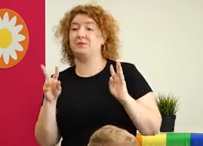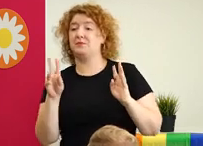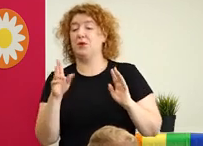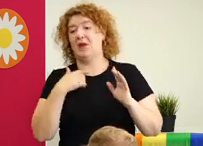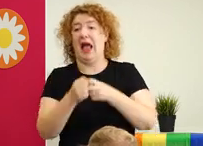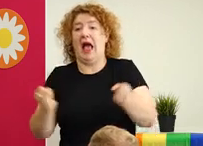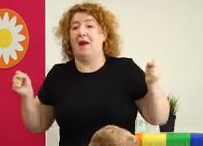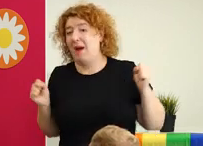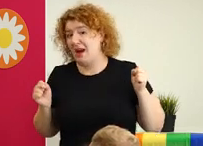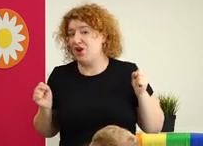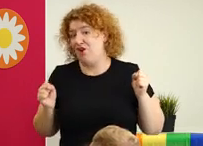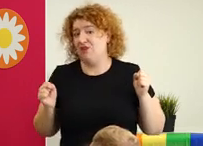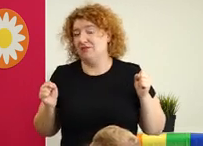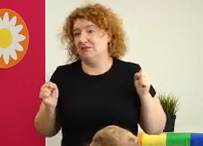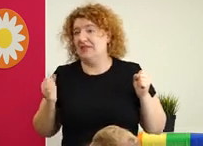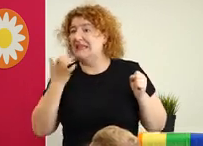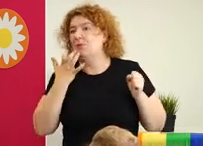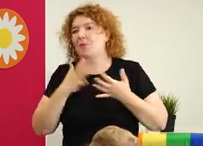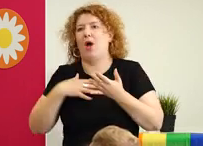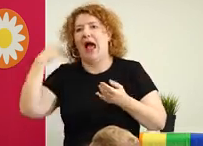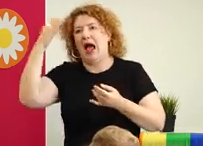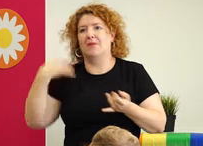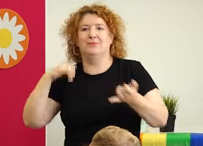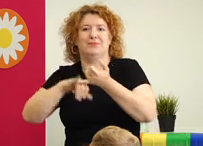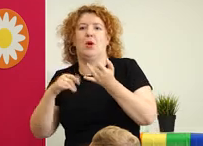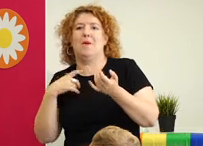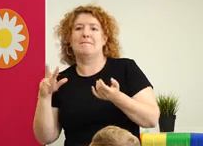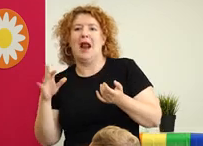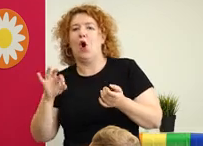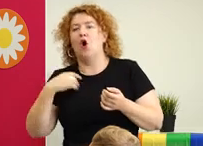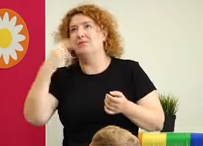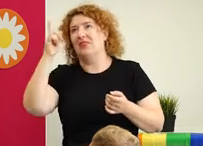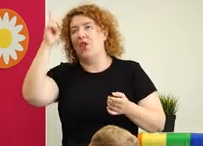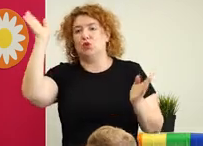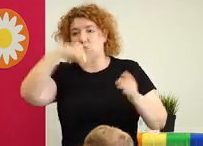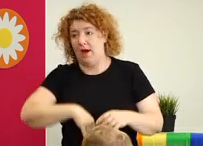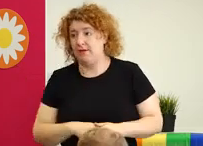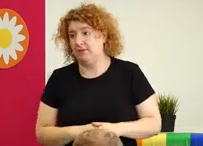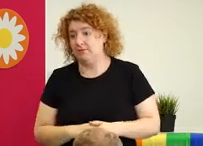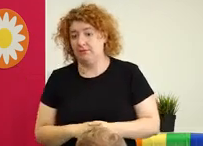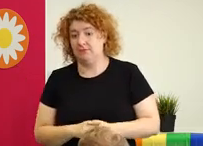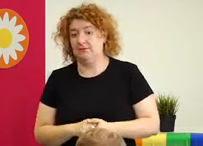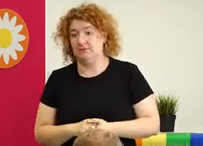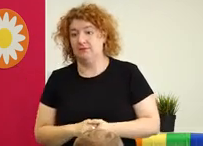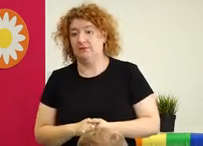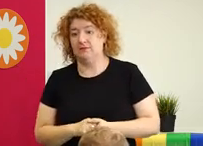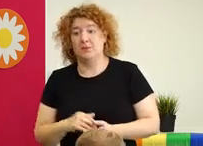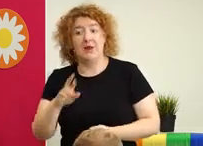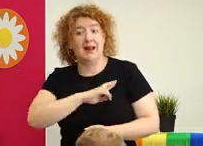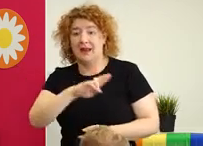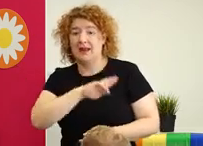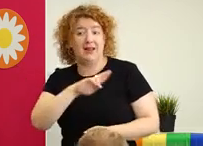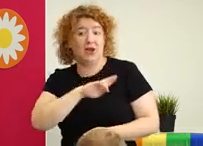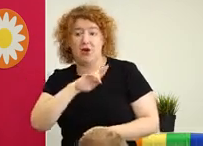del armario que decir que ahora son ateas, porque la